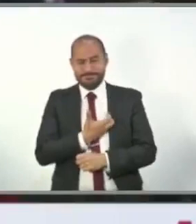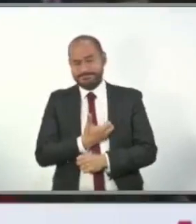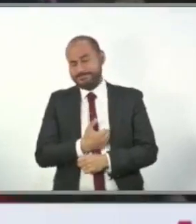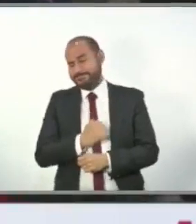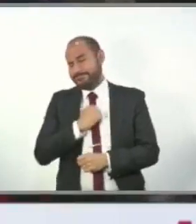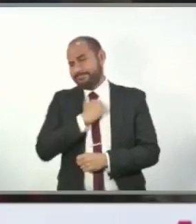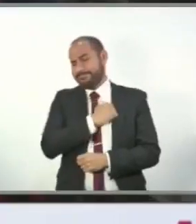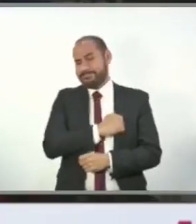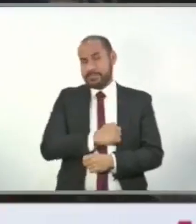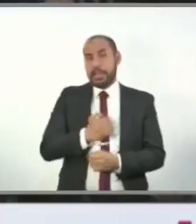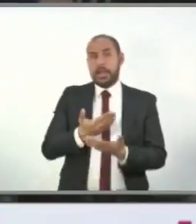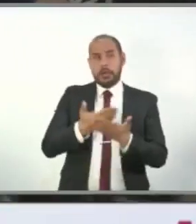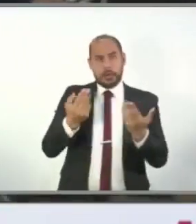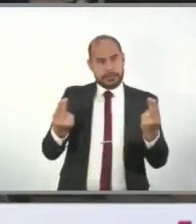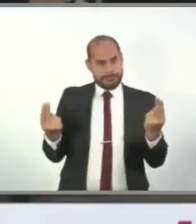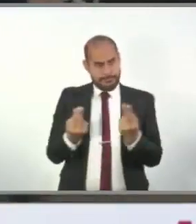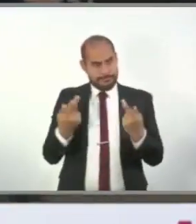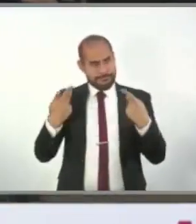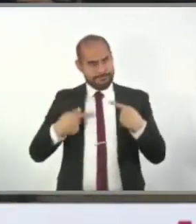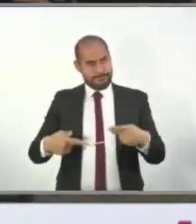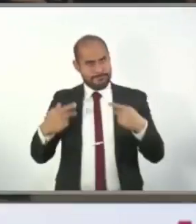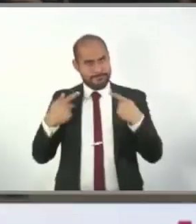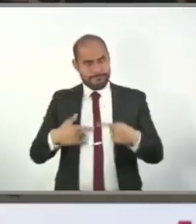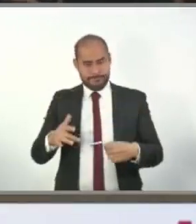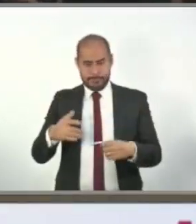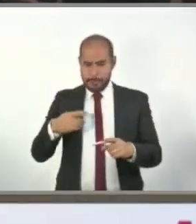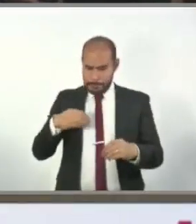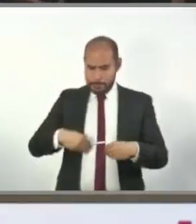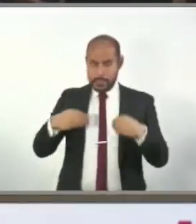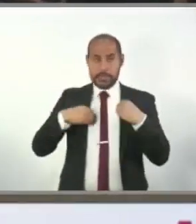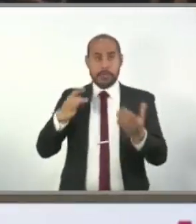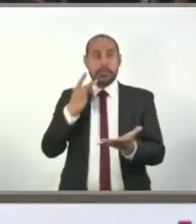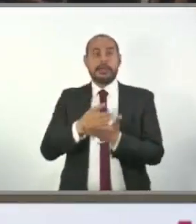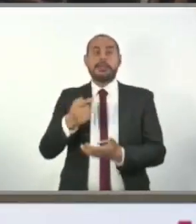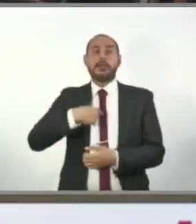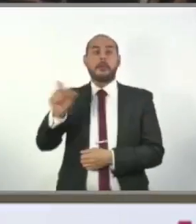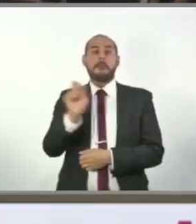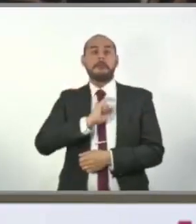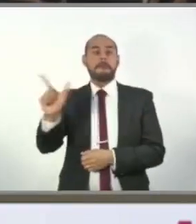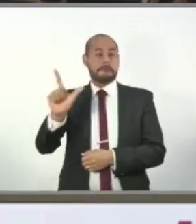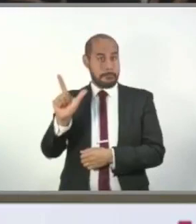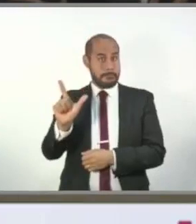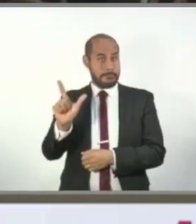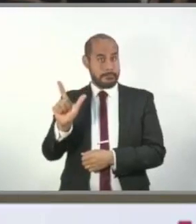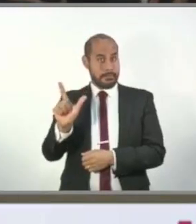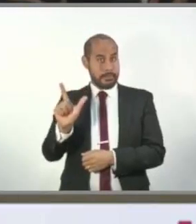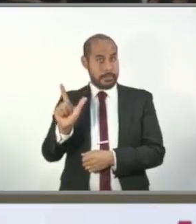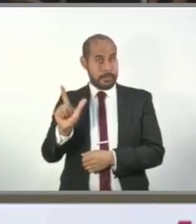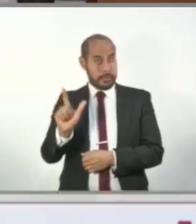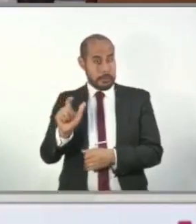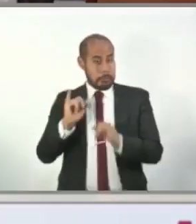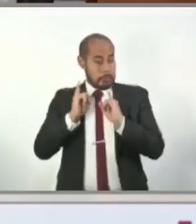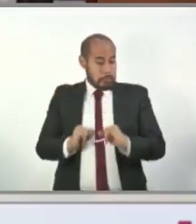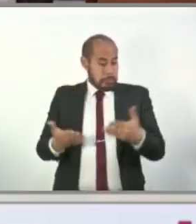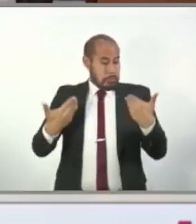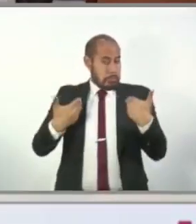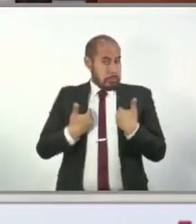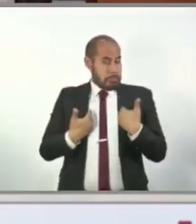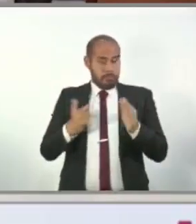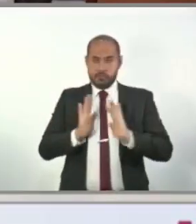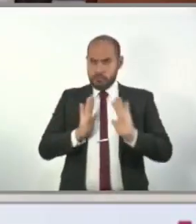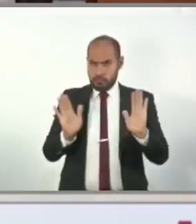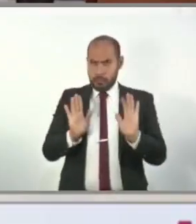que comprendan que su sentido de vida no se reduce al éxito profesional e individual,